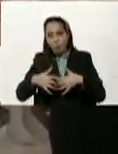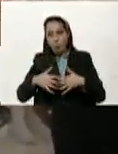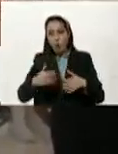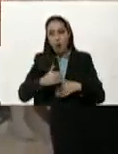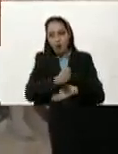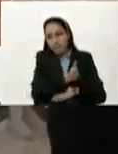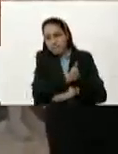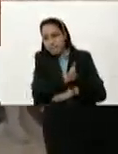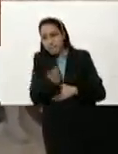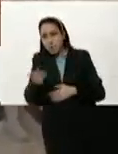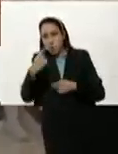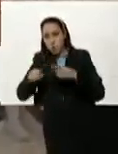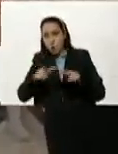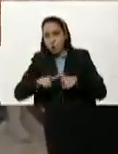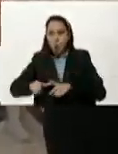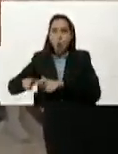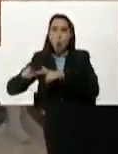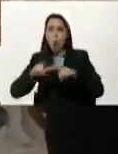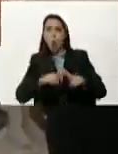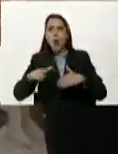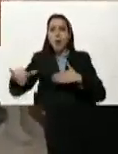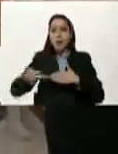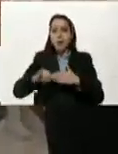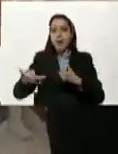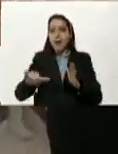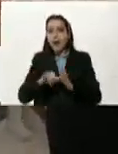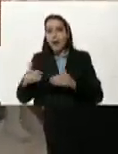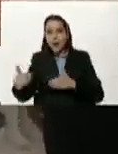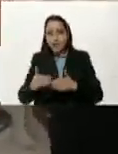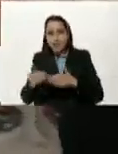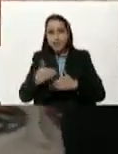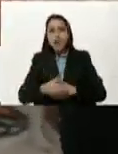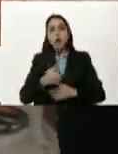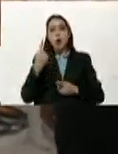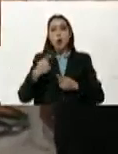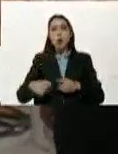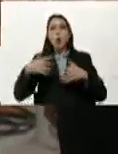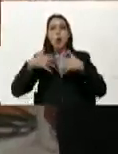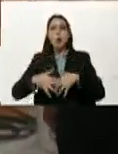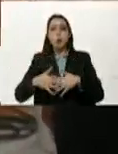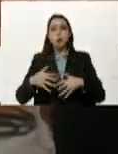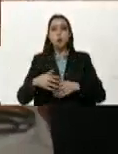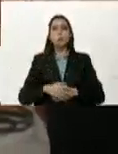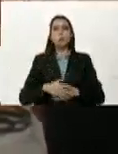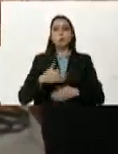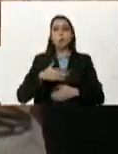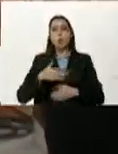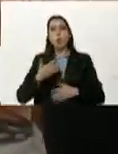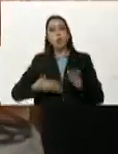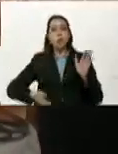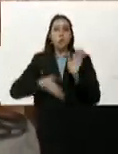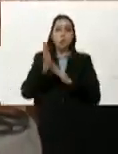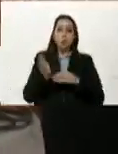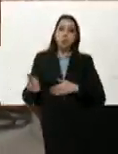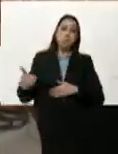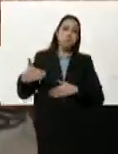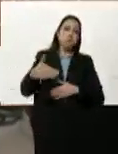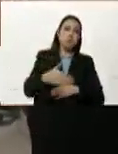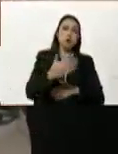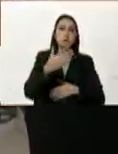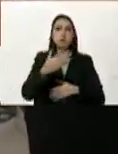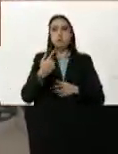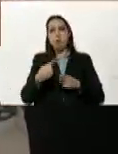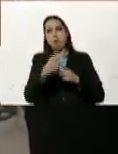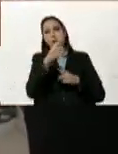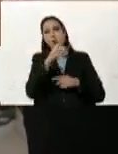iba para abr usual y le decía a la derecha agarraba para abr usual y decía no yo no voy para allá agarró la izquierda y me voy para elorza